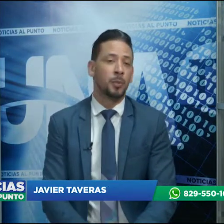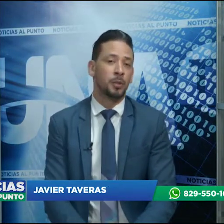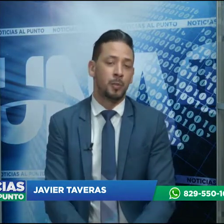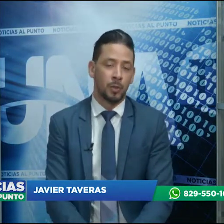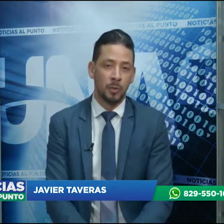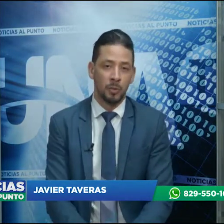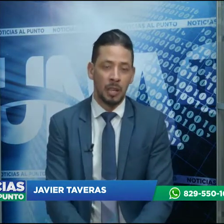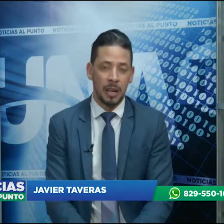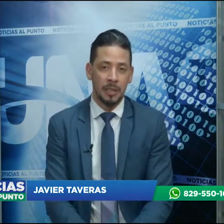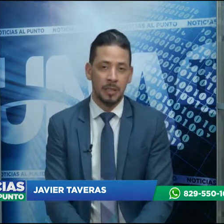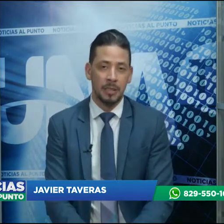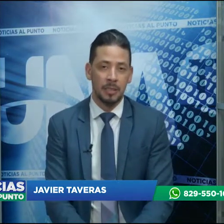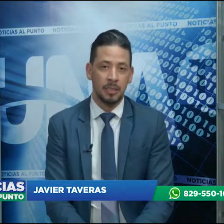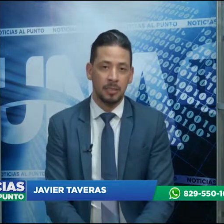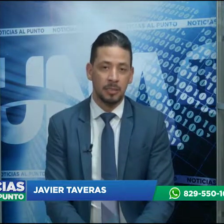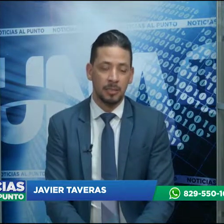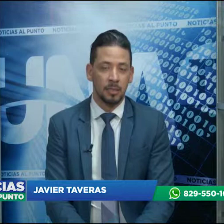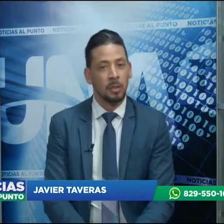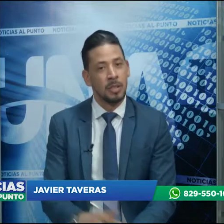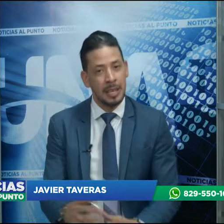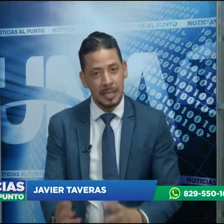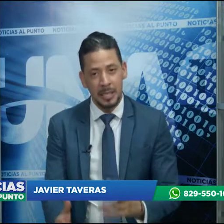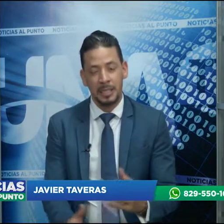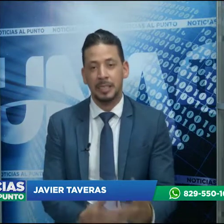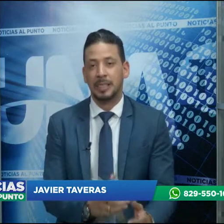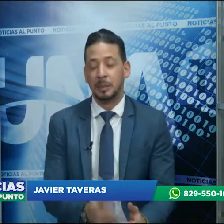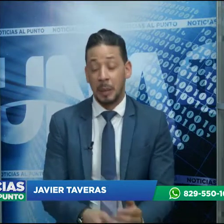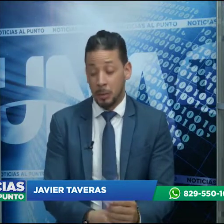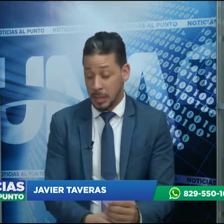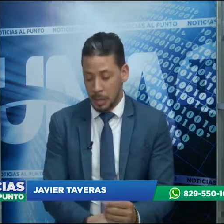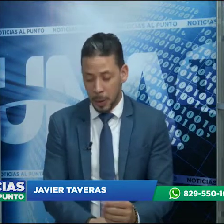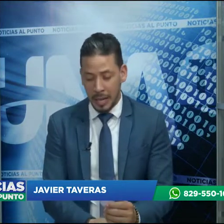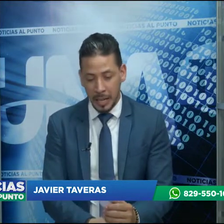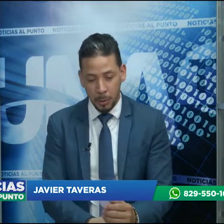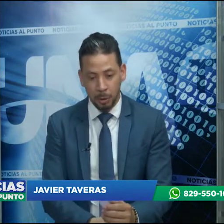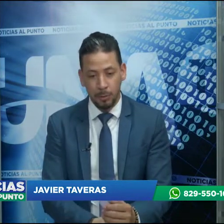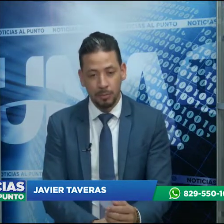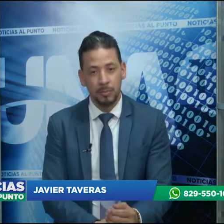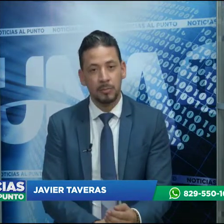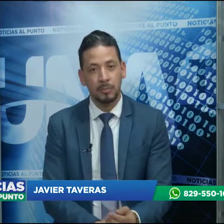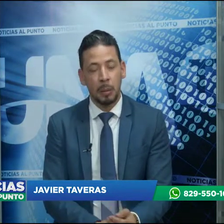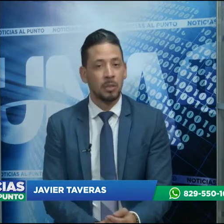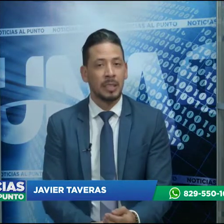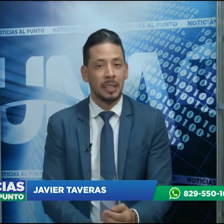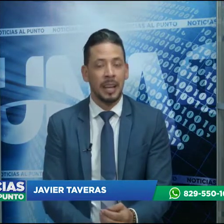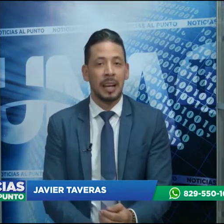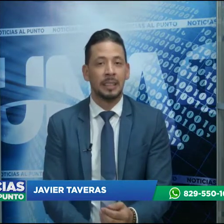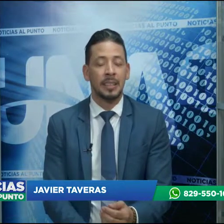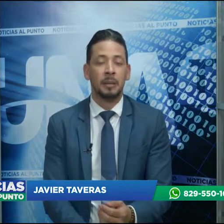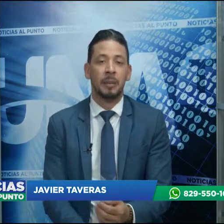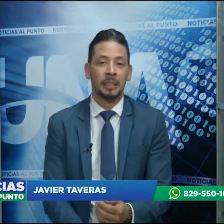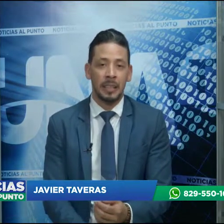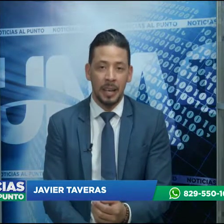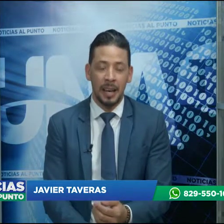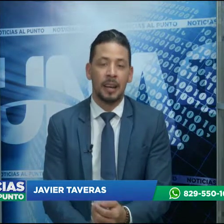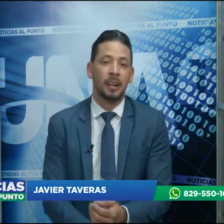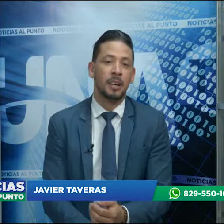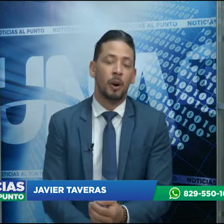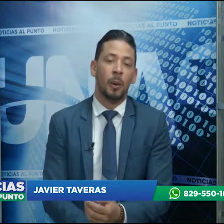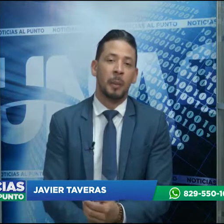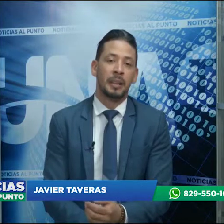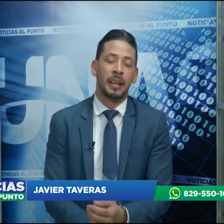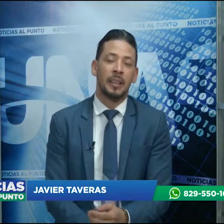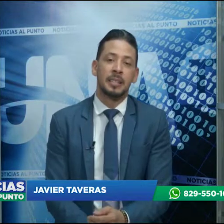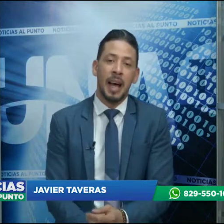abierto por los próximos días entonces vamos a hacer un equilibrio vamos a tratar de mantener